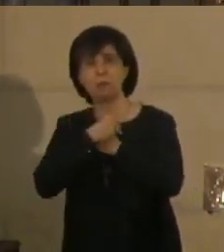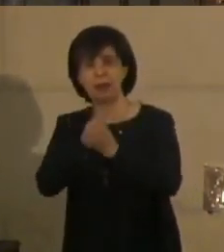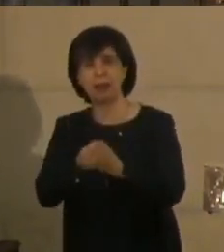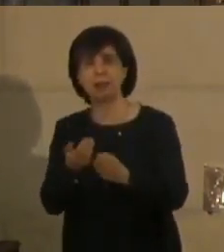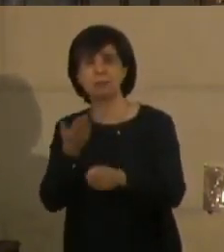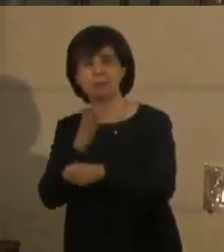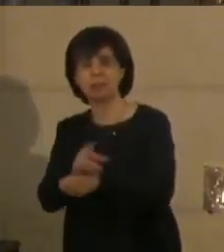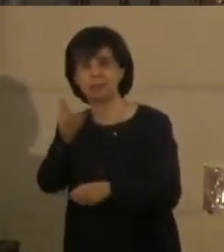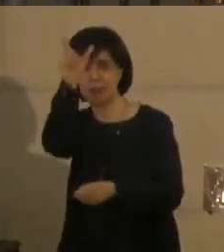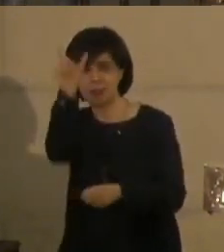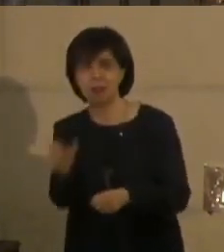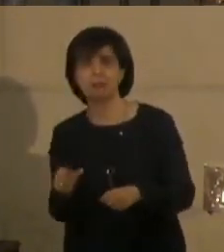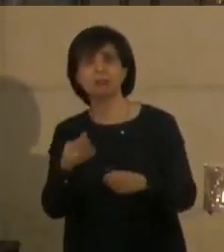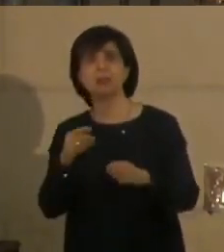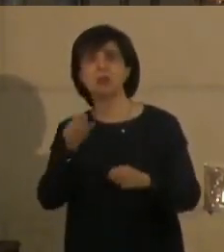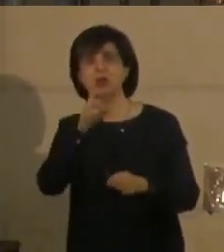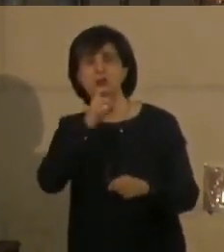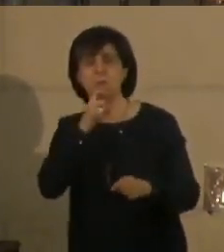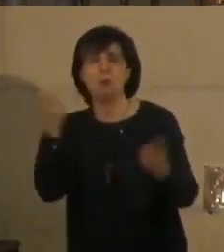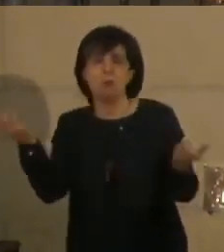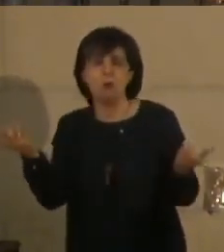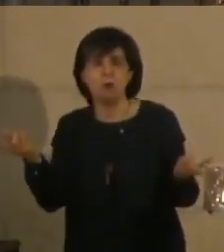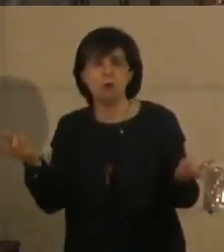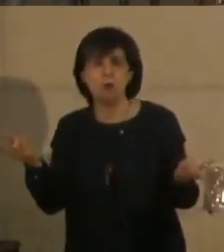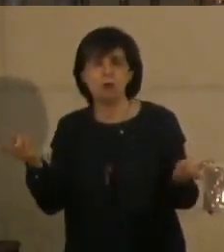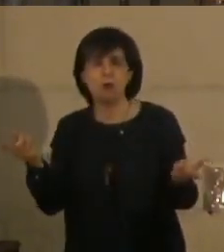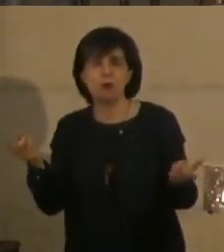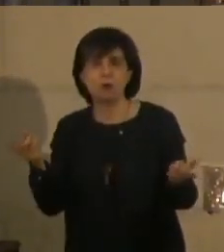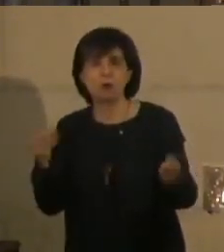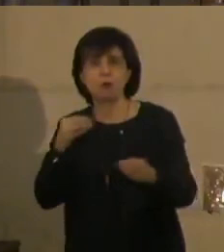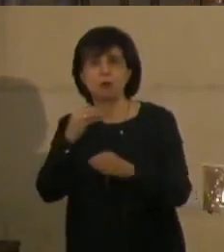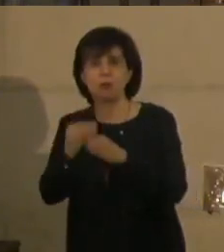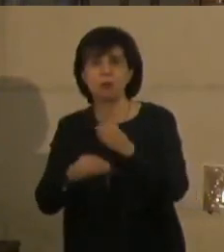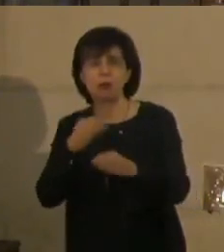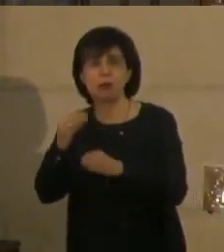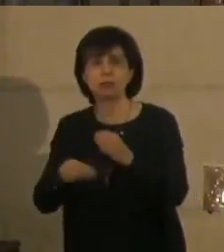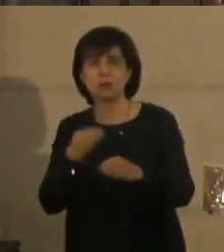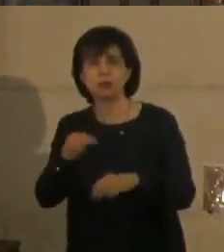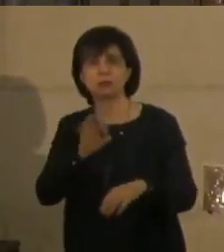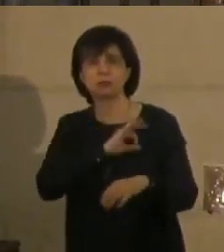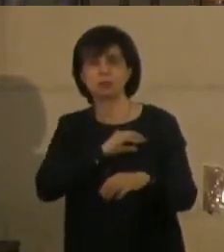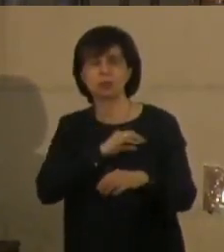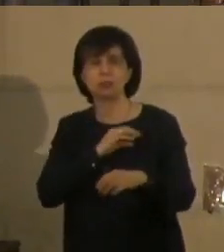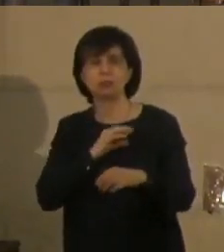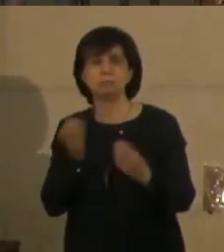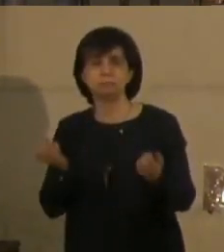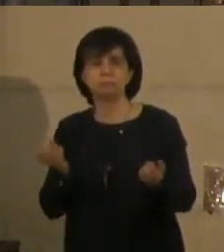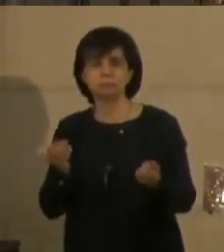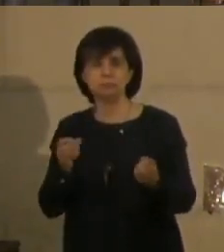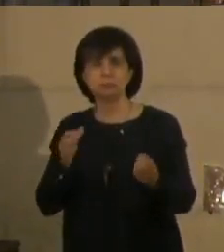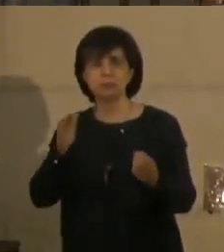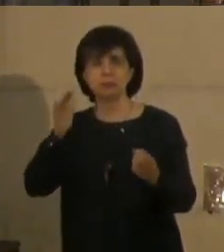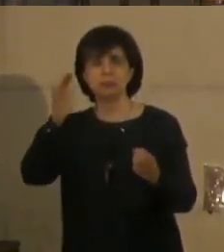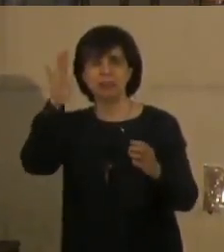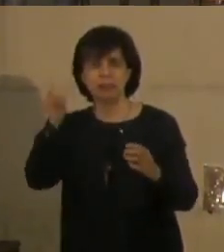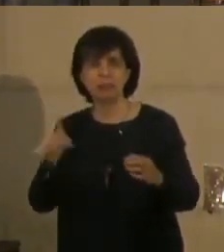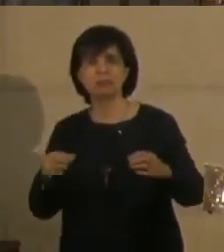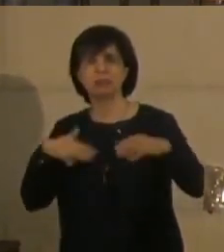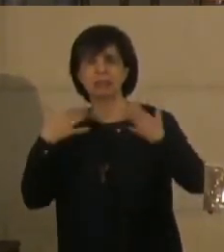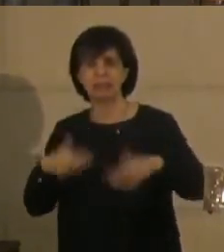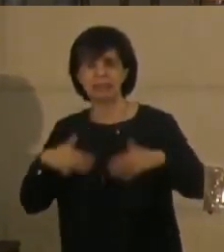a él. ¿Y cómo, queridos hermanos? Con las obras del Señor. Se manifestará en nuestra vida. Tendremos